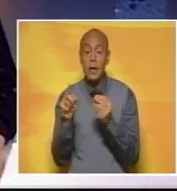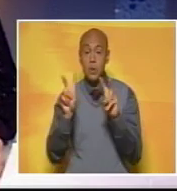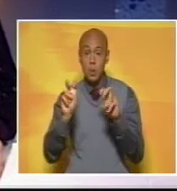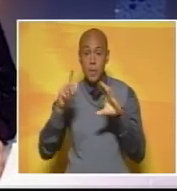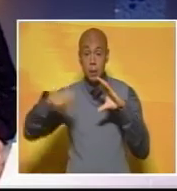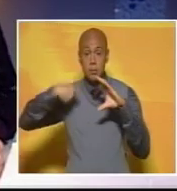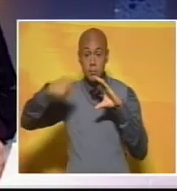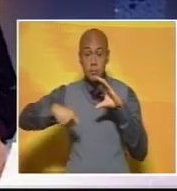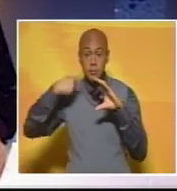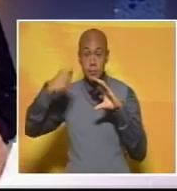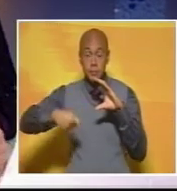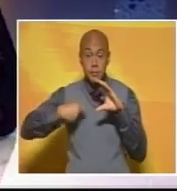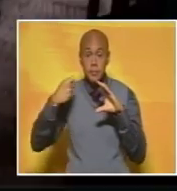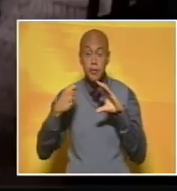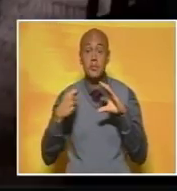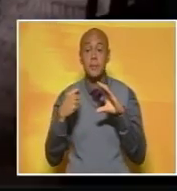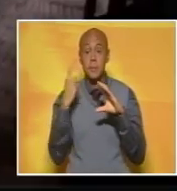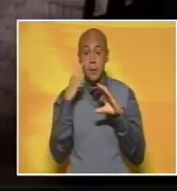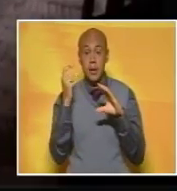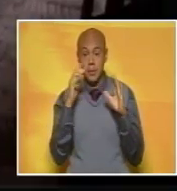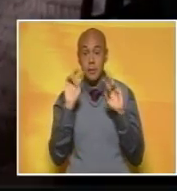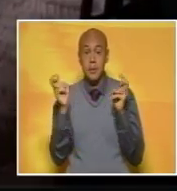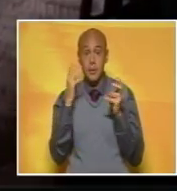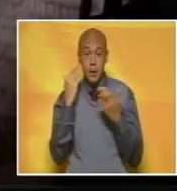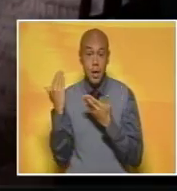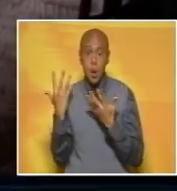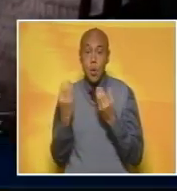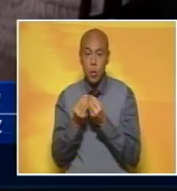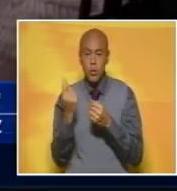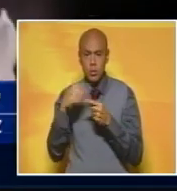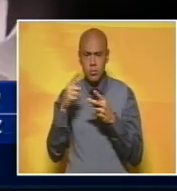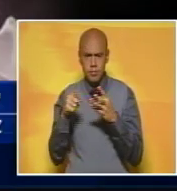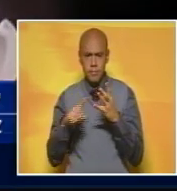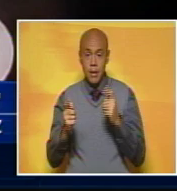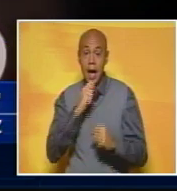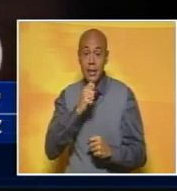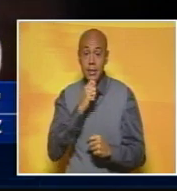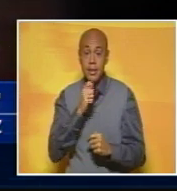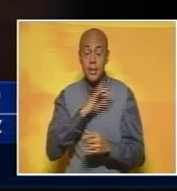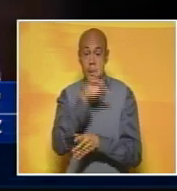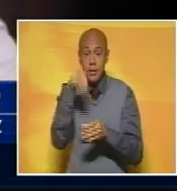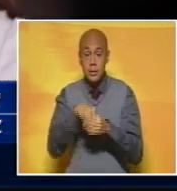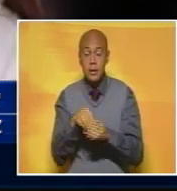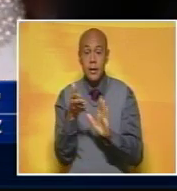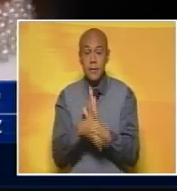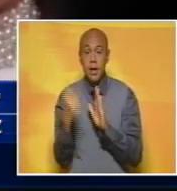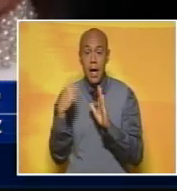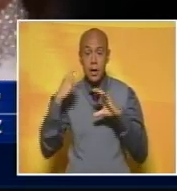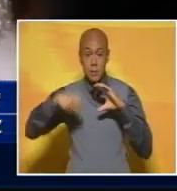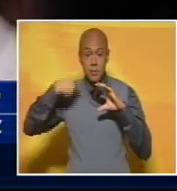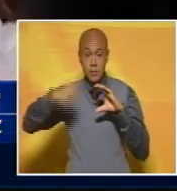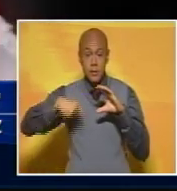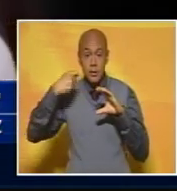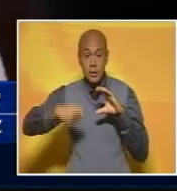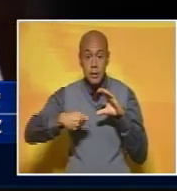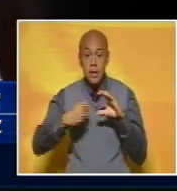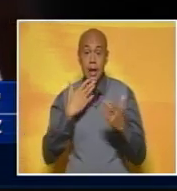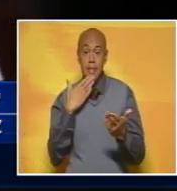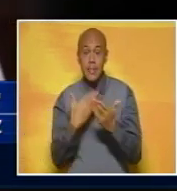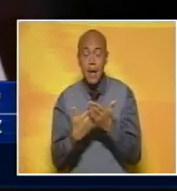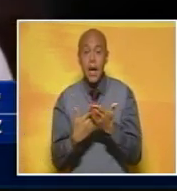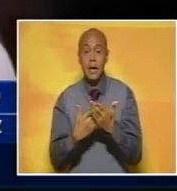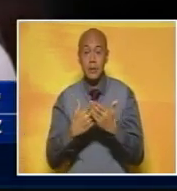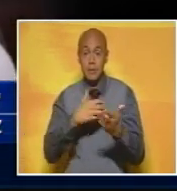serie titulada Thanks a Million. Junto a Kristen Bell, Tracy Morgan, entre otros artistas, participarán en la serie Thanks a Million, en un formato